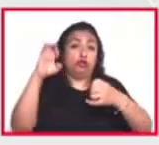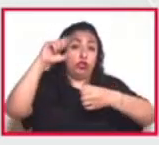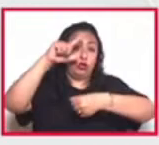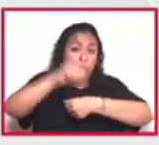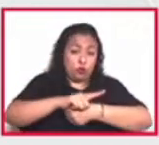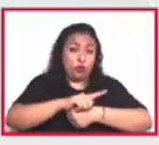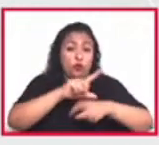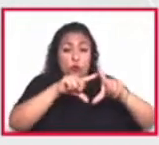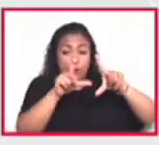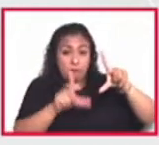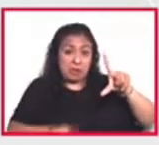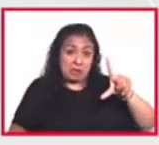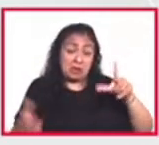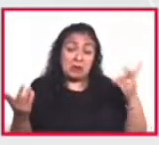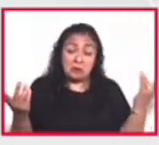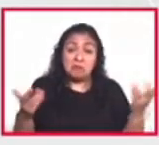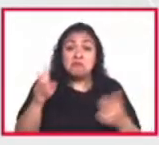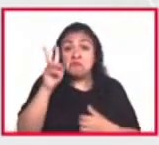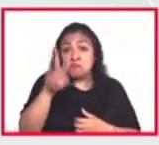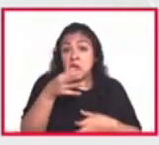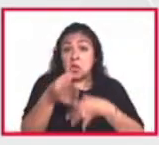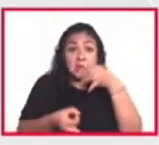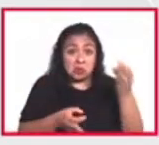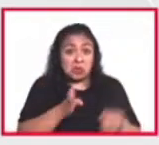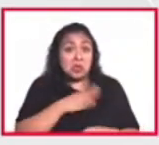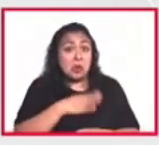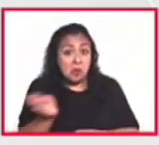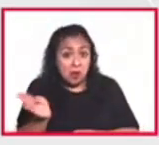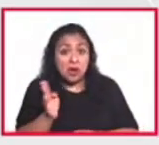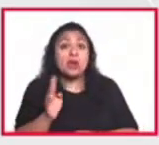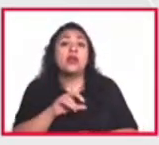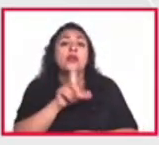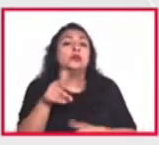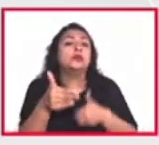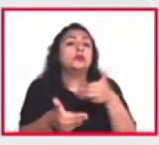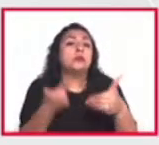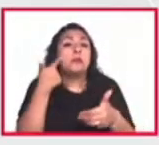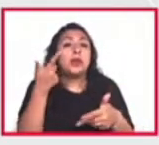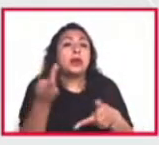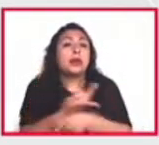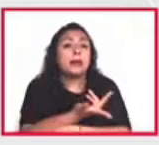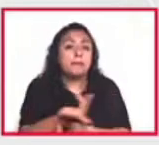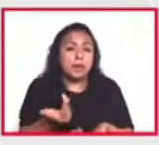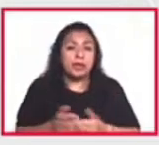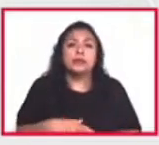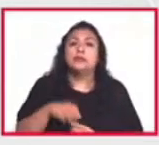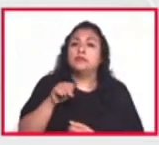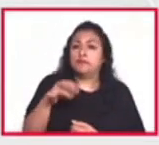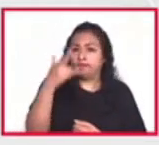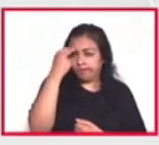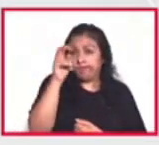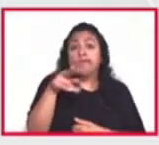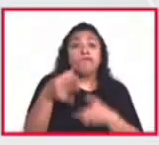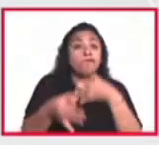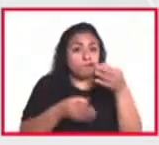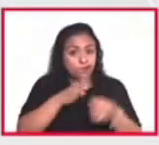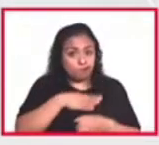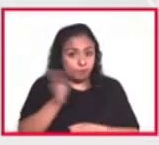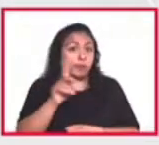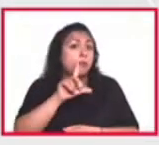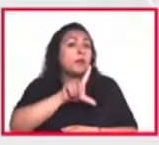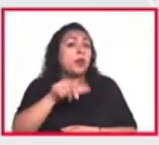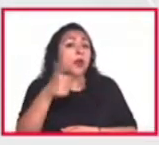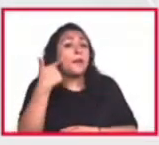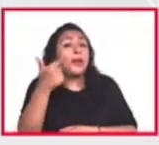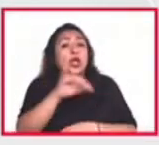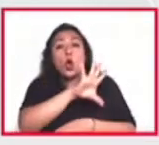país. Sin duda alguna, una muy buena noticia y ya estaremos dando seguimiento, Laura. Efectivamente, es una buena noticia. Ya tendremos seguramente todos